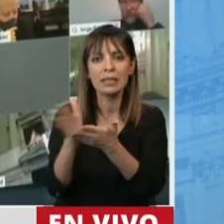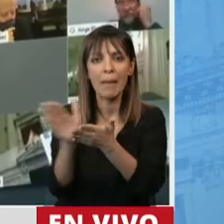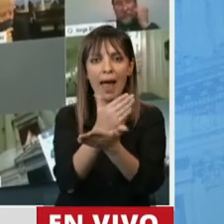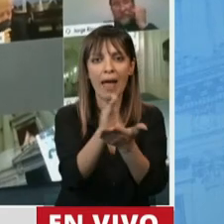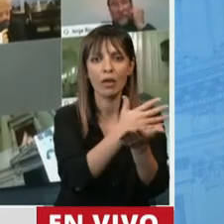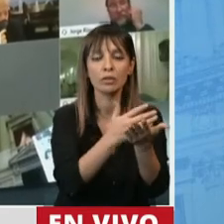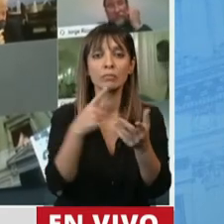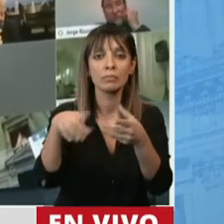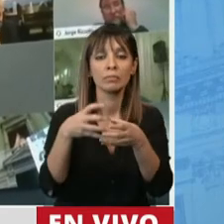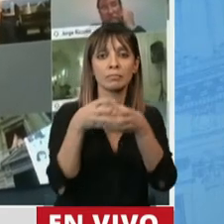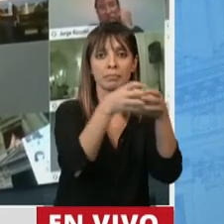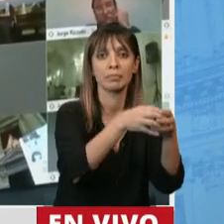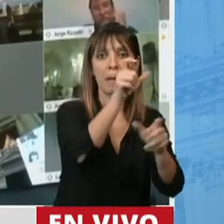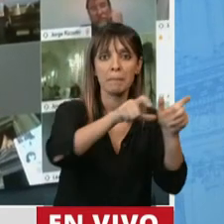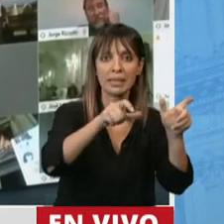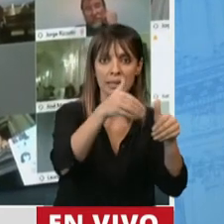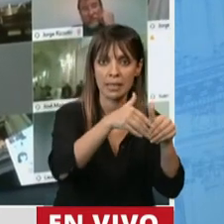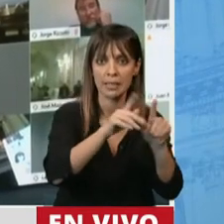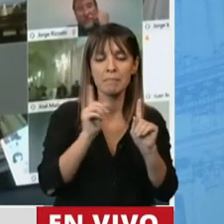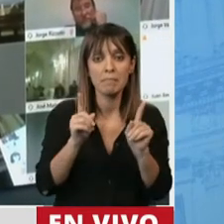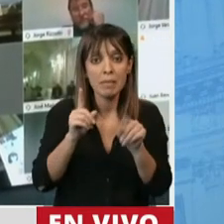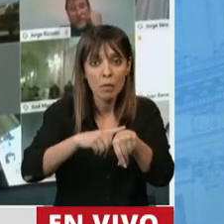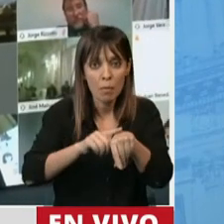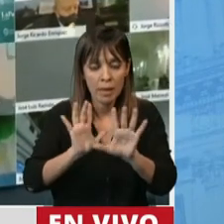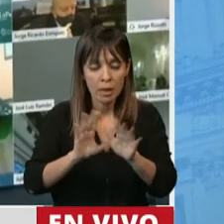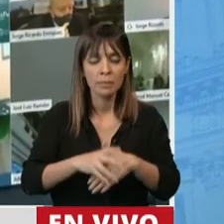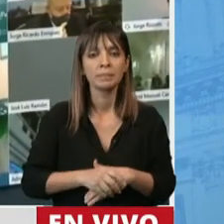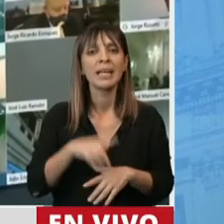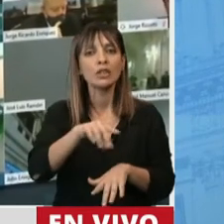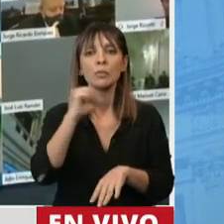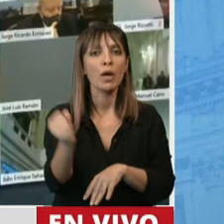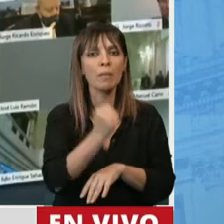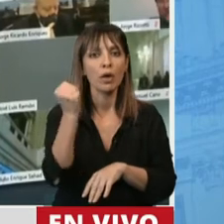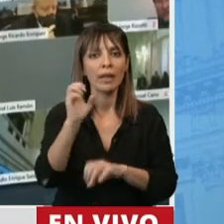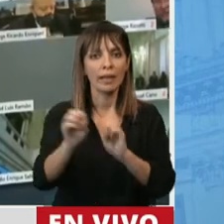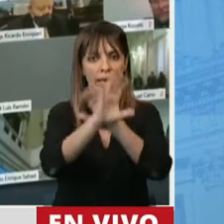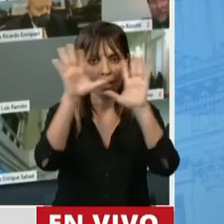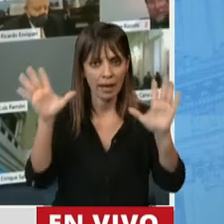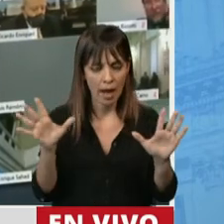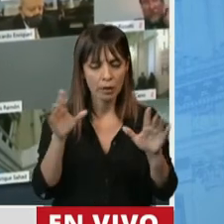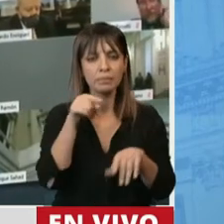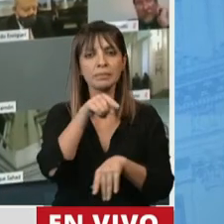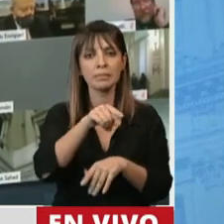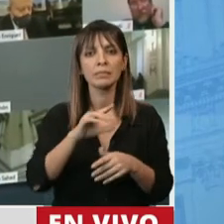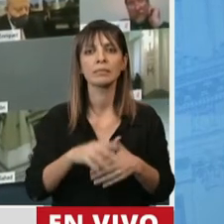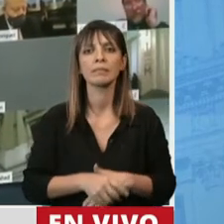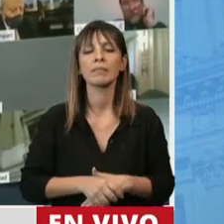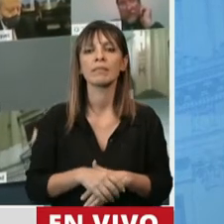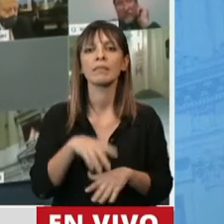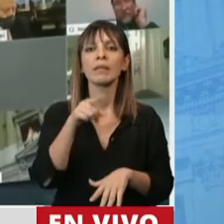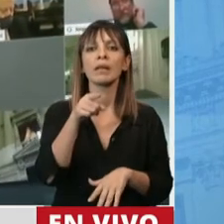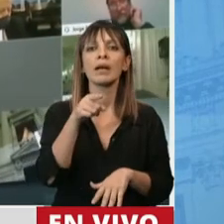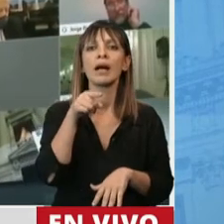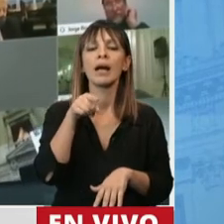devuelven al paciente en el mismo procedimiento. Es muy importante que quede claro que la aplicación de esta terapia debe